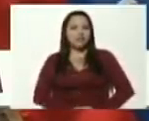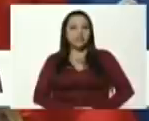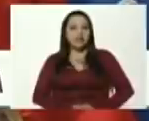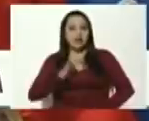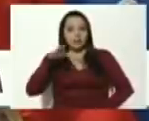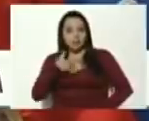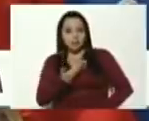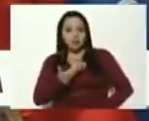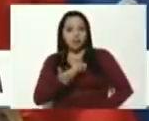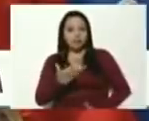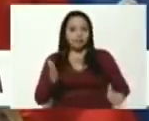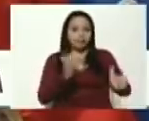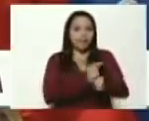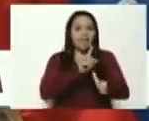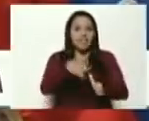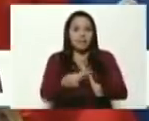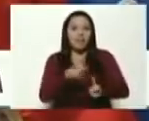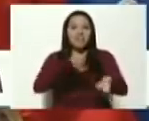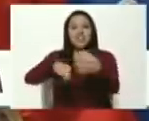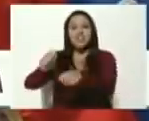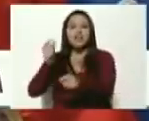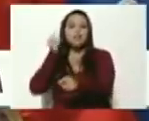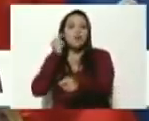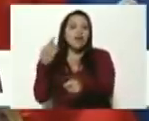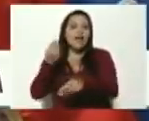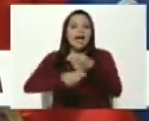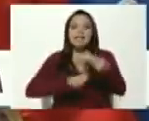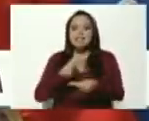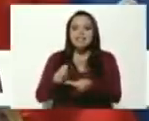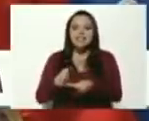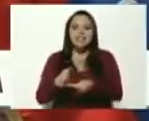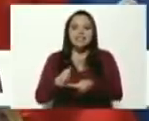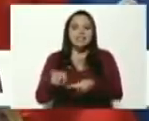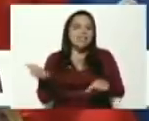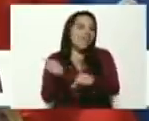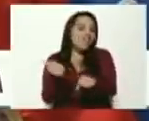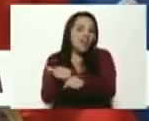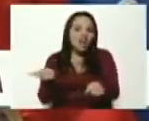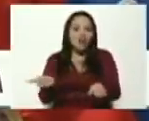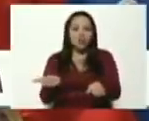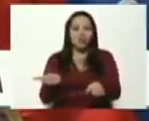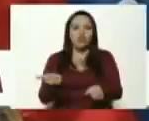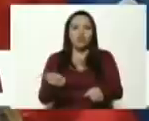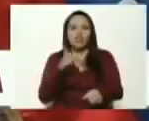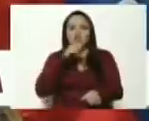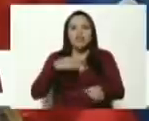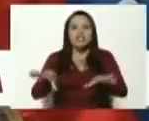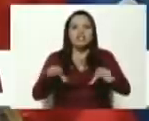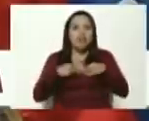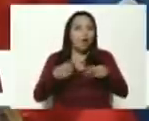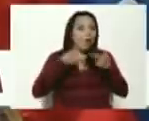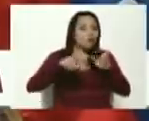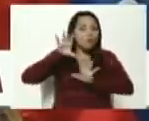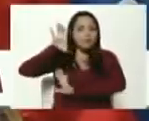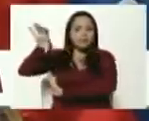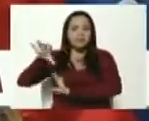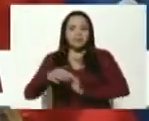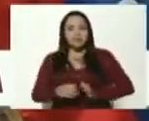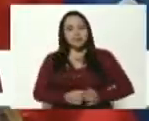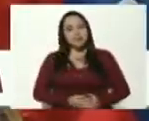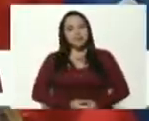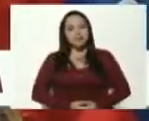luego explotarlas vilmente, delictivamente en el extranjero.